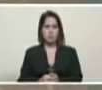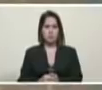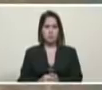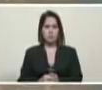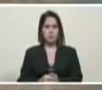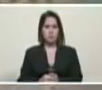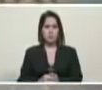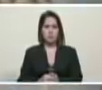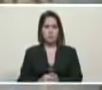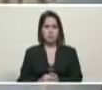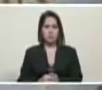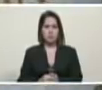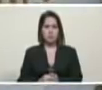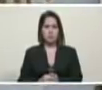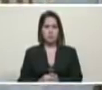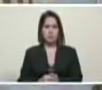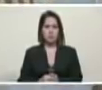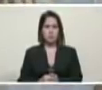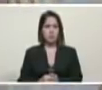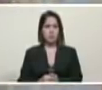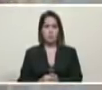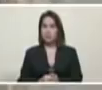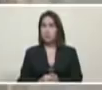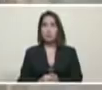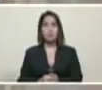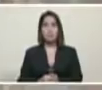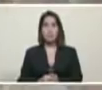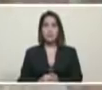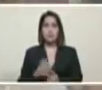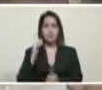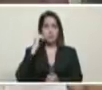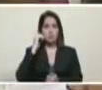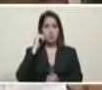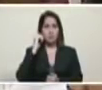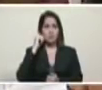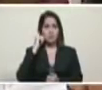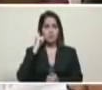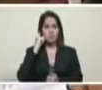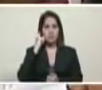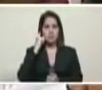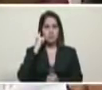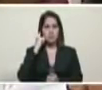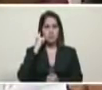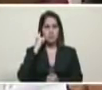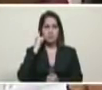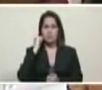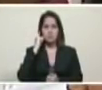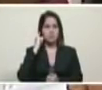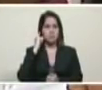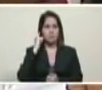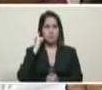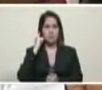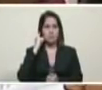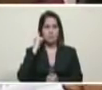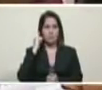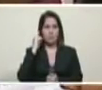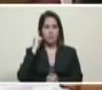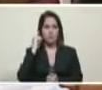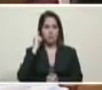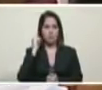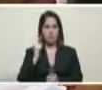Podemos apreciar a través de las imágenes lo que es esta condecoración que le hace entrega al presidente de la República, Nicolás Maduro